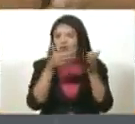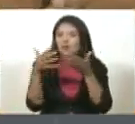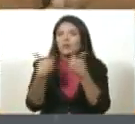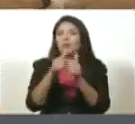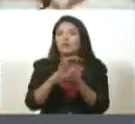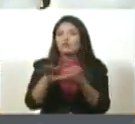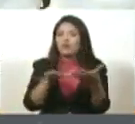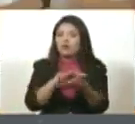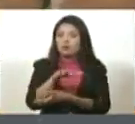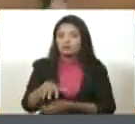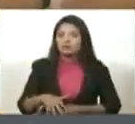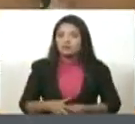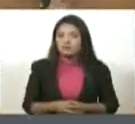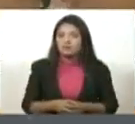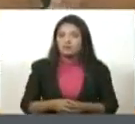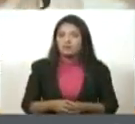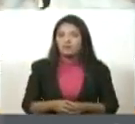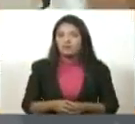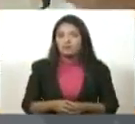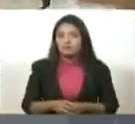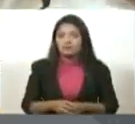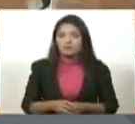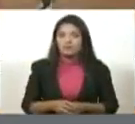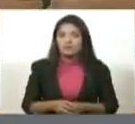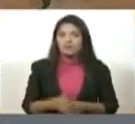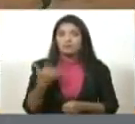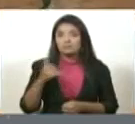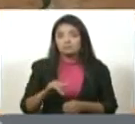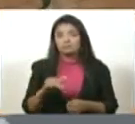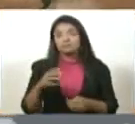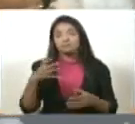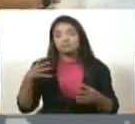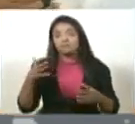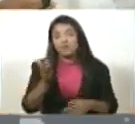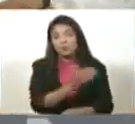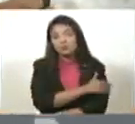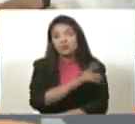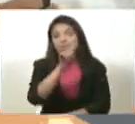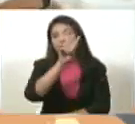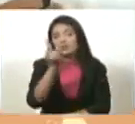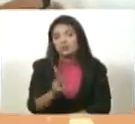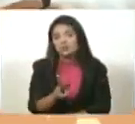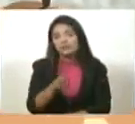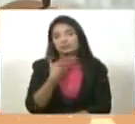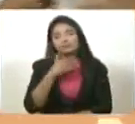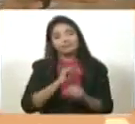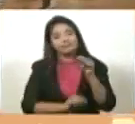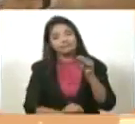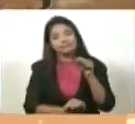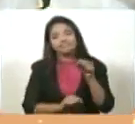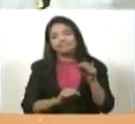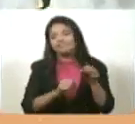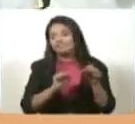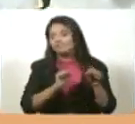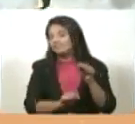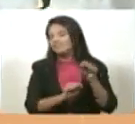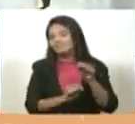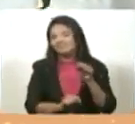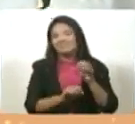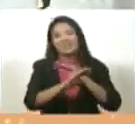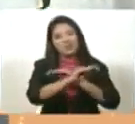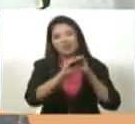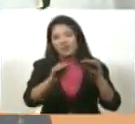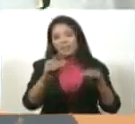violencia, de irracionalidad que ha asumido la oposición venezolana. Que condenamos, que criticamos, que los llamamos